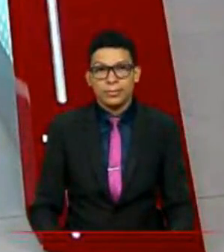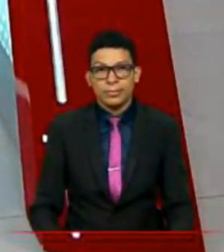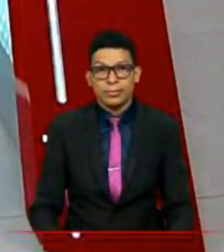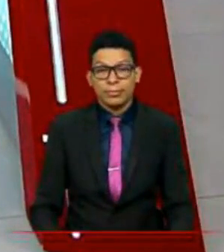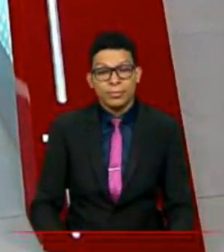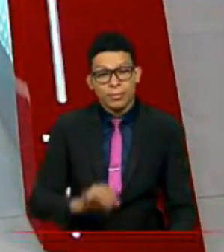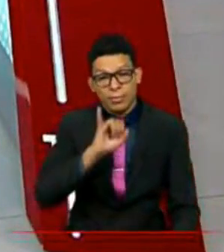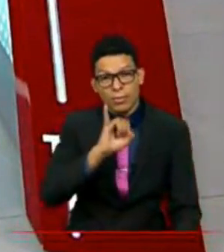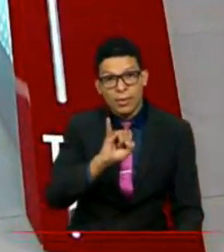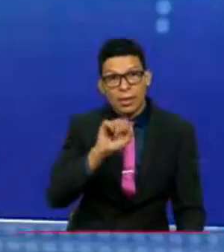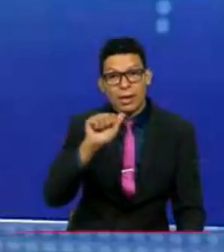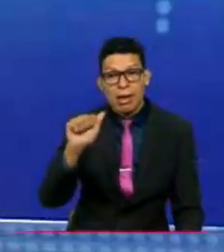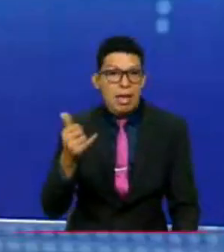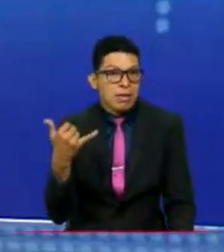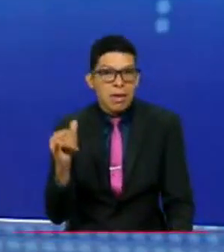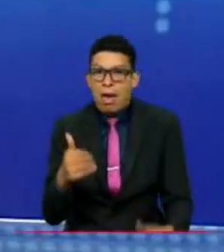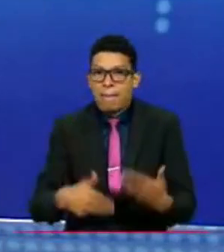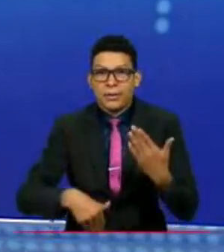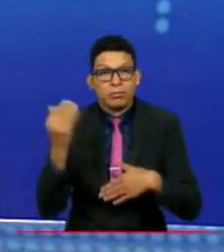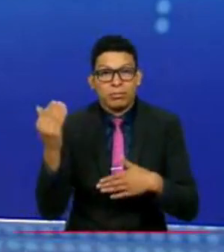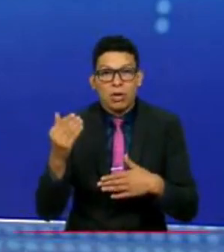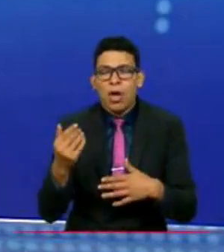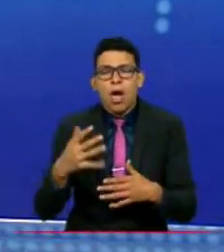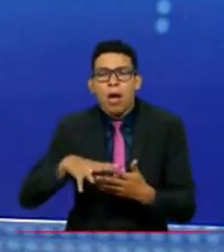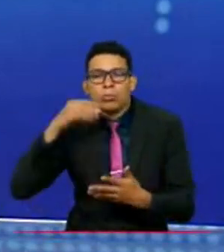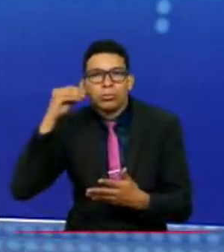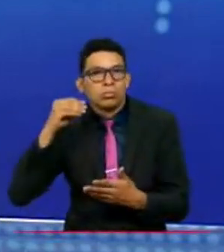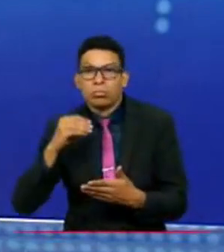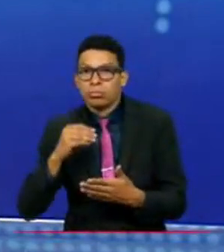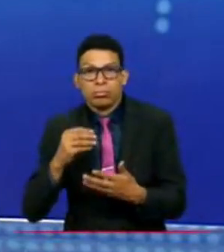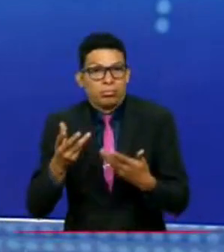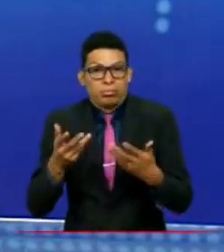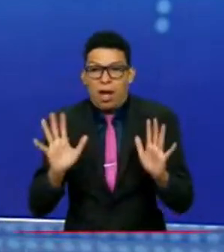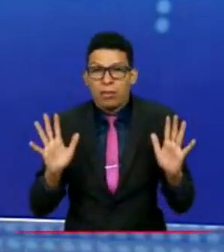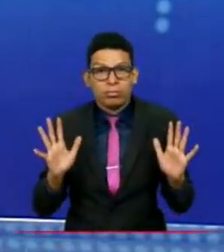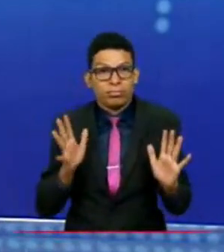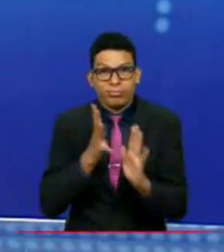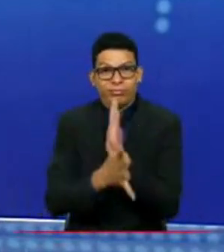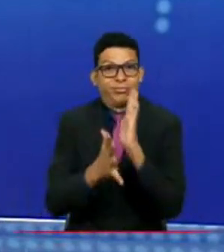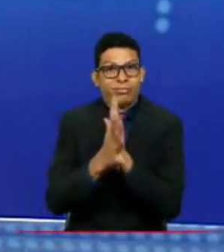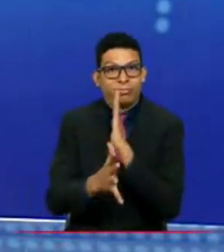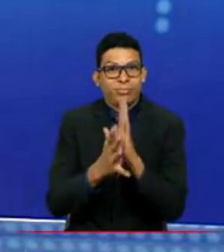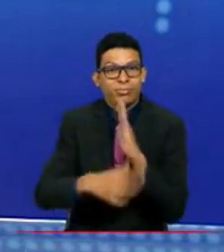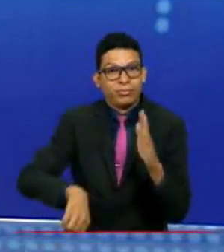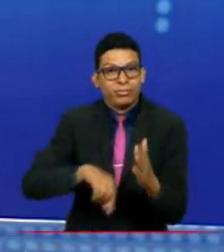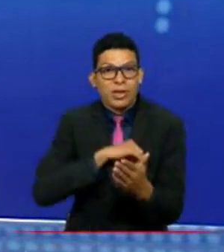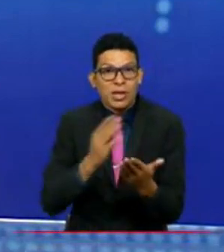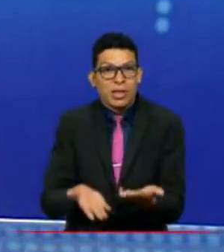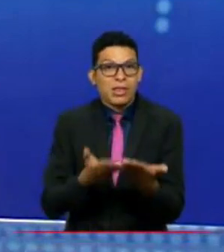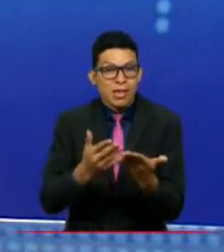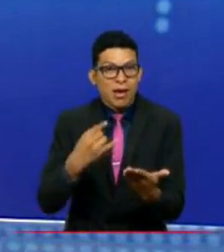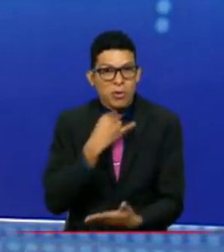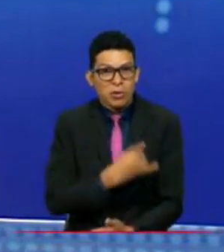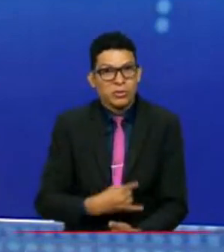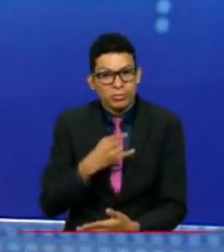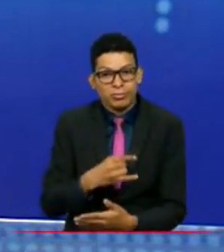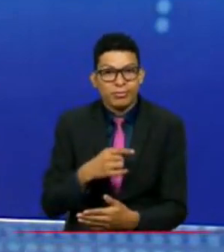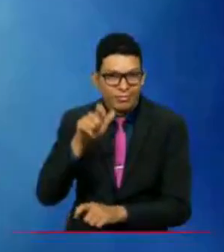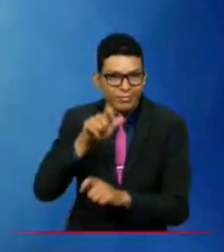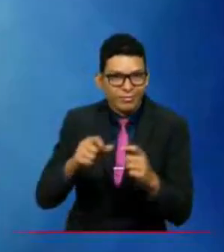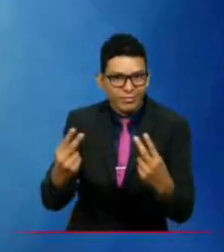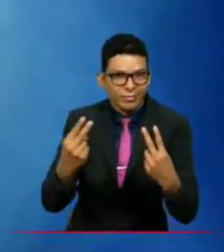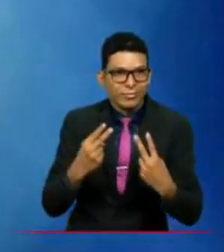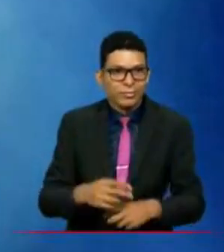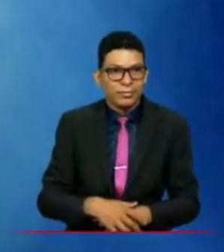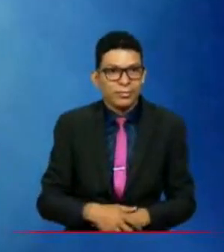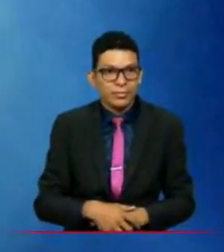que la ía ya se metió O sea ya no tenemos que aprender a convivir con ella no finalmente Ese es el mensaje que podríamos darle a los usuarios o a nuestros seguidores